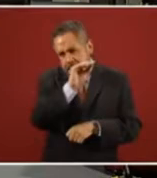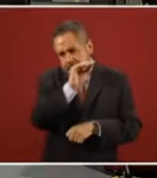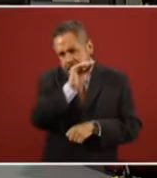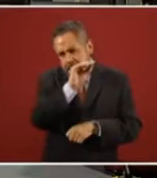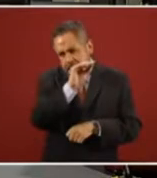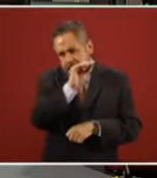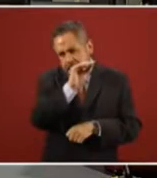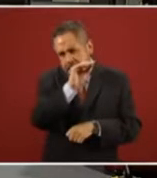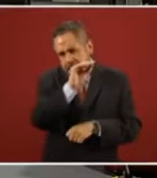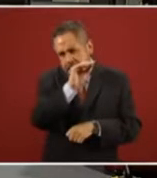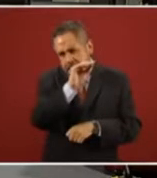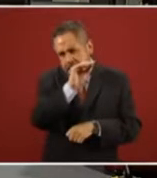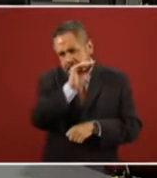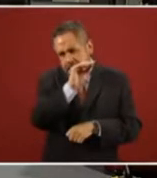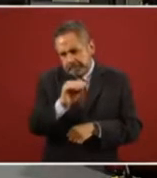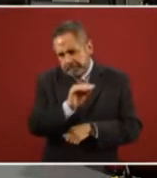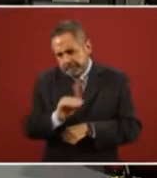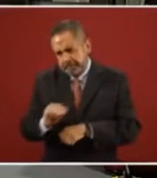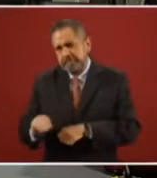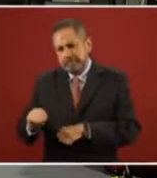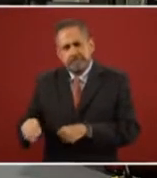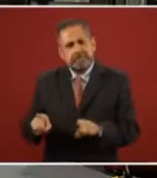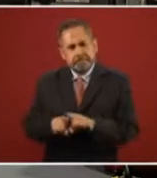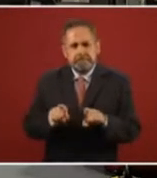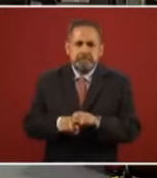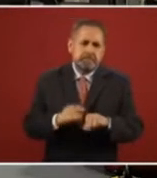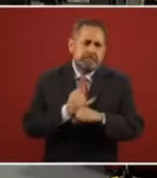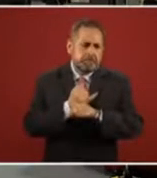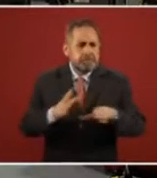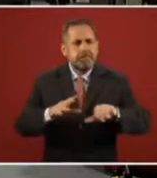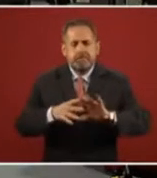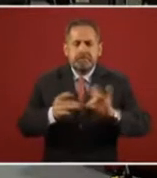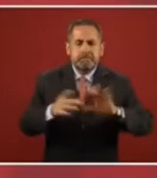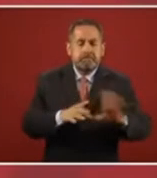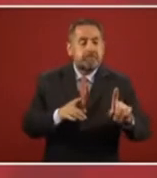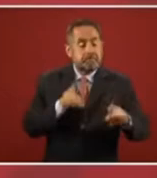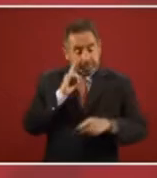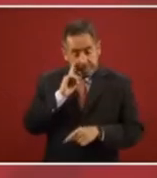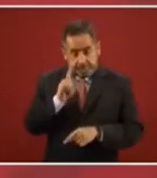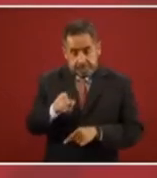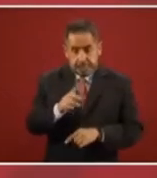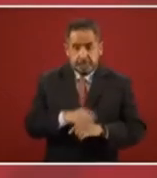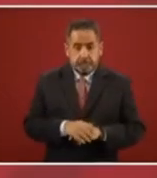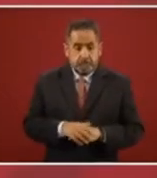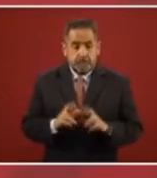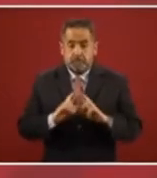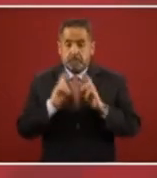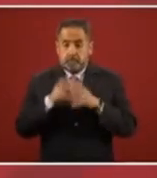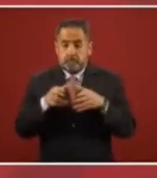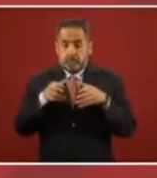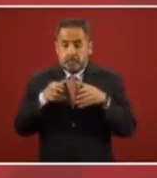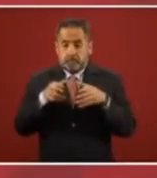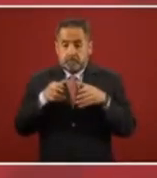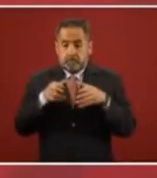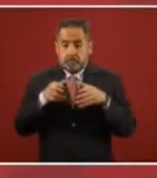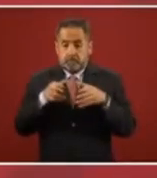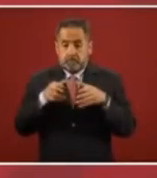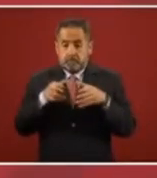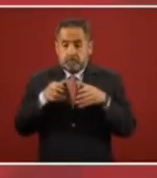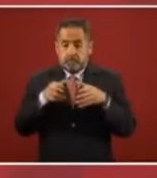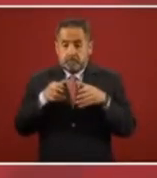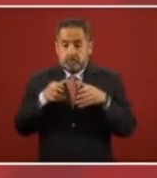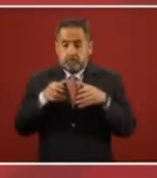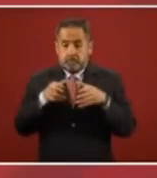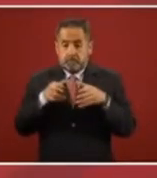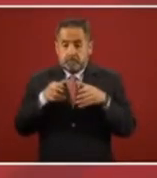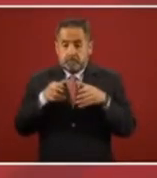state and spain y luego de esa reunión de seguridad tienden a